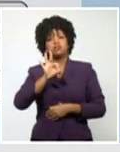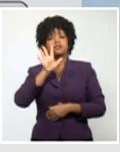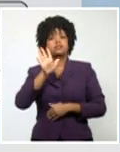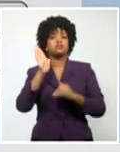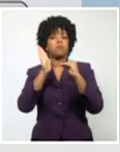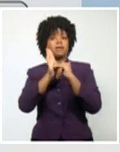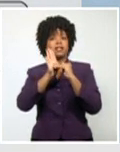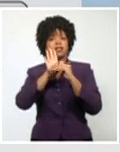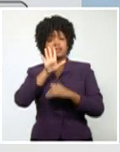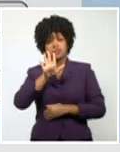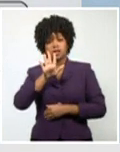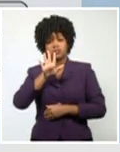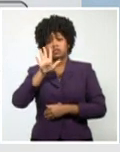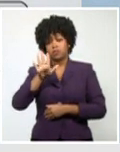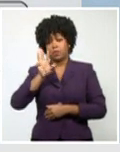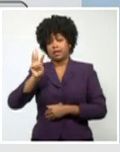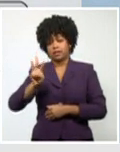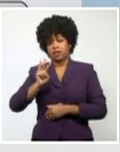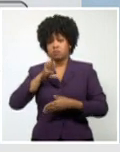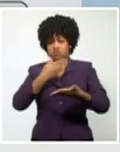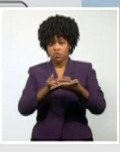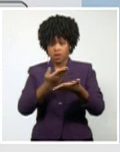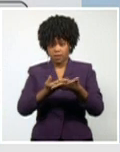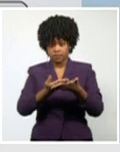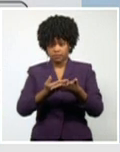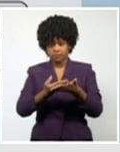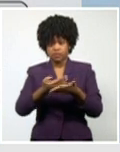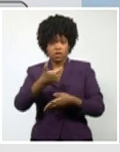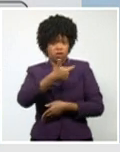85.553 muestras realizadas, analizadas, y